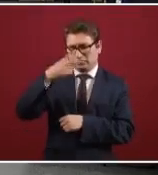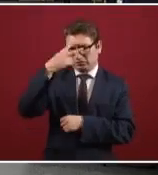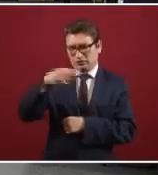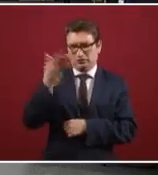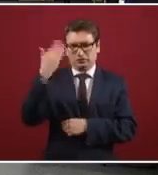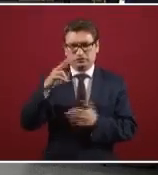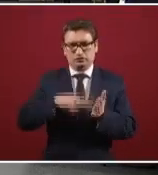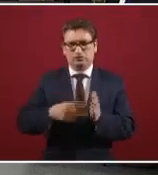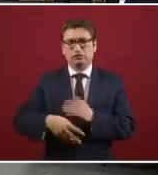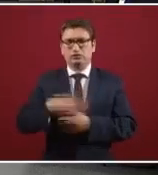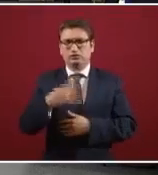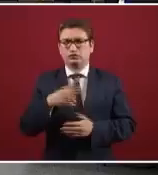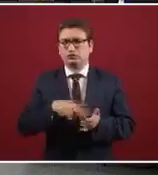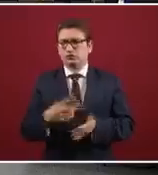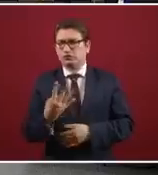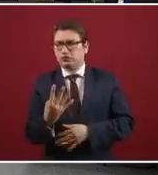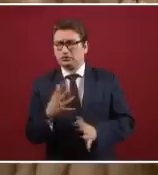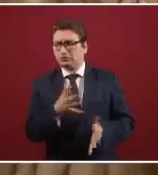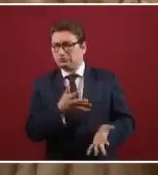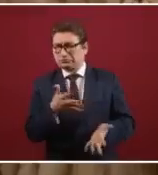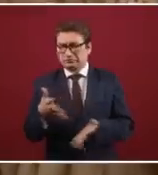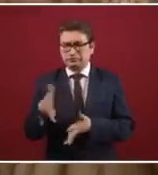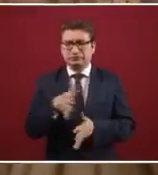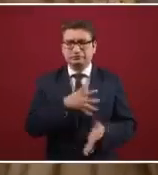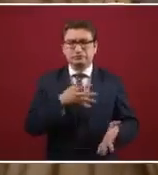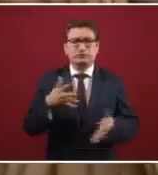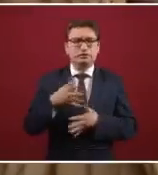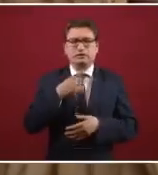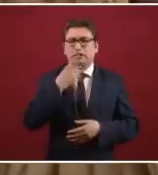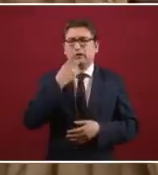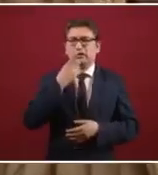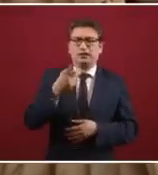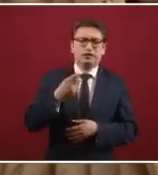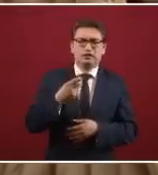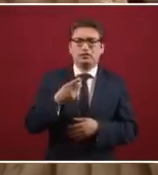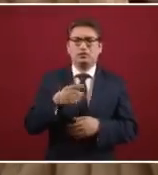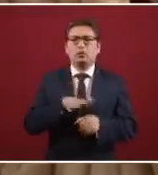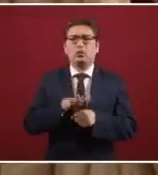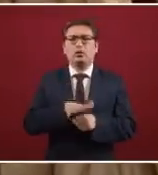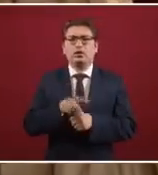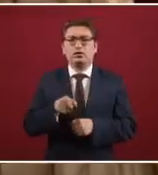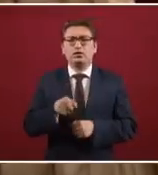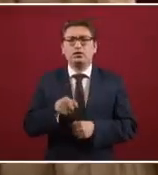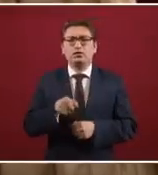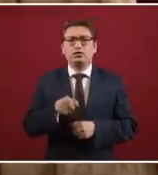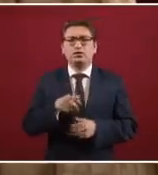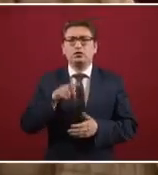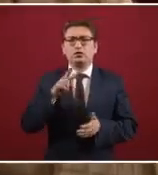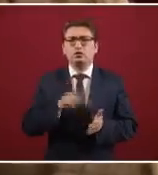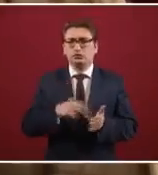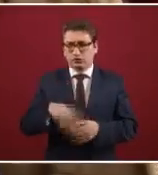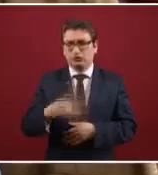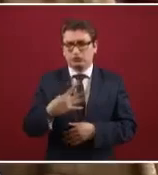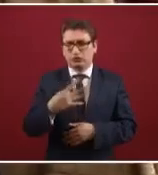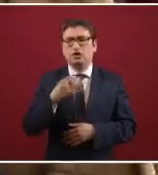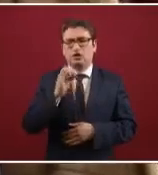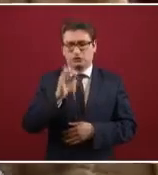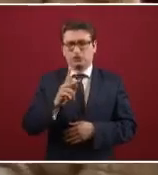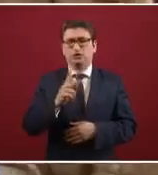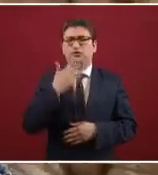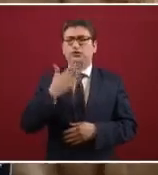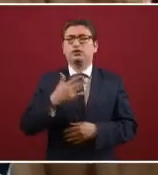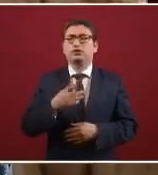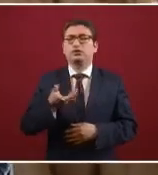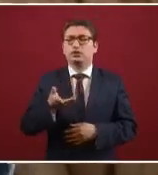2014 y 2004 porque por ahí dijo los dos años fue en qué año fue en 2014 ok y si nos